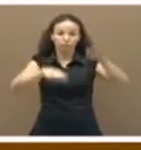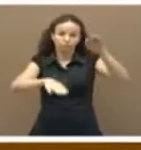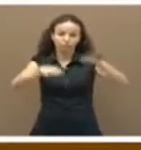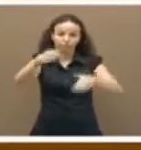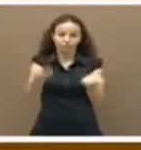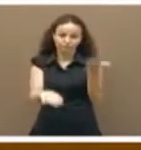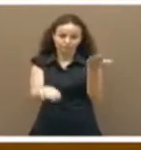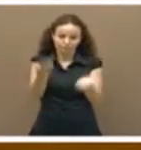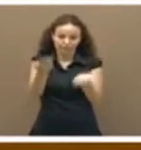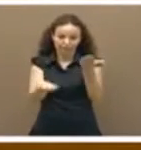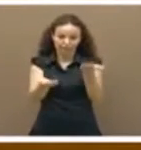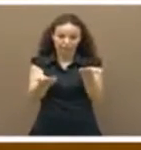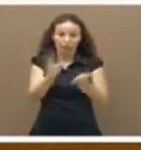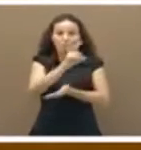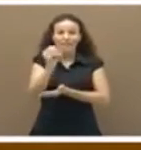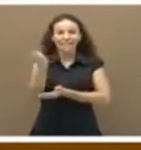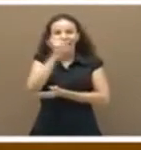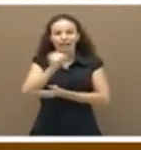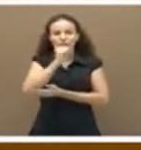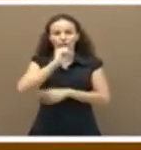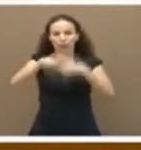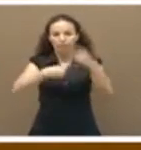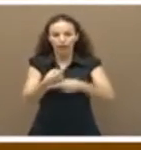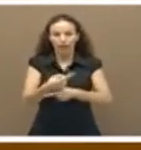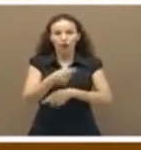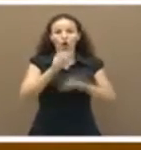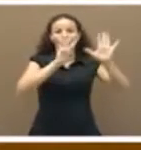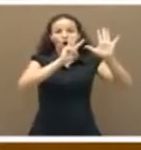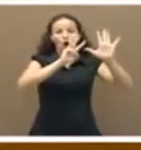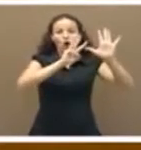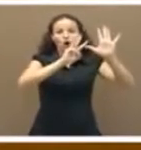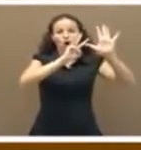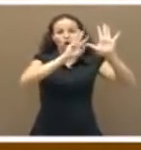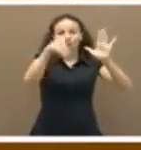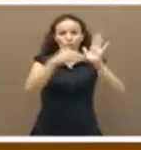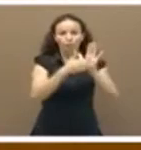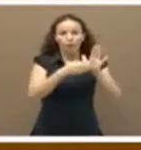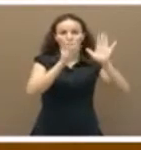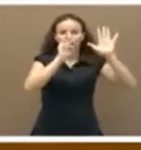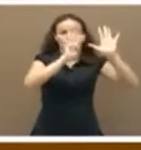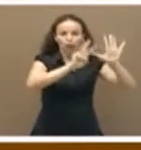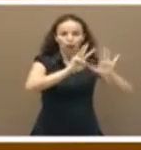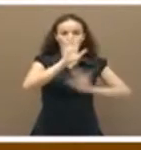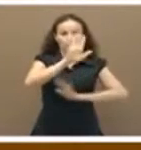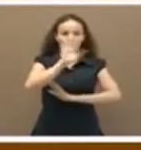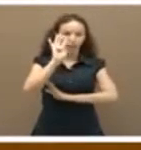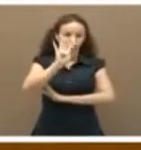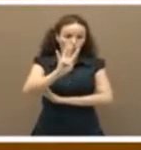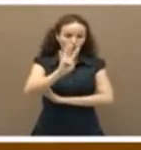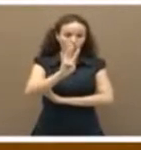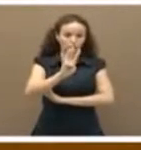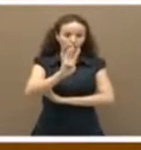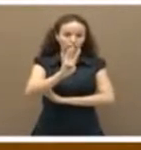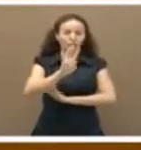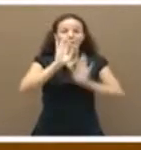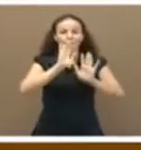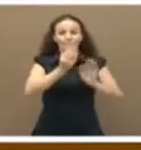20 años después, en Extremadura nacen 8.854 niños y niñas y fallecen